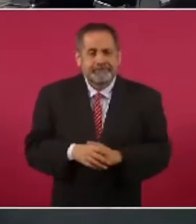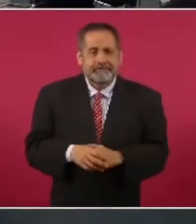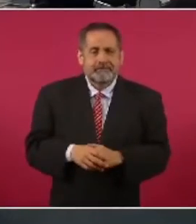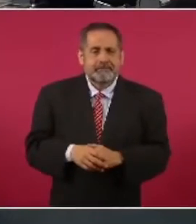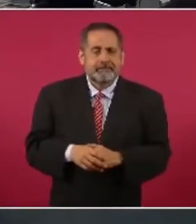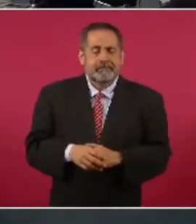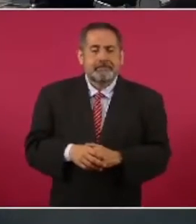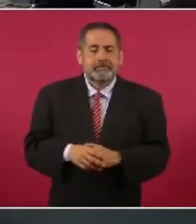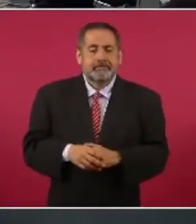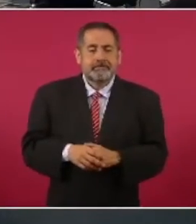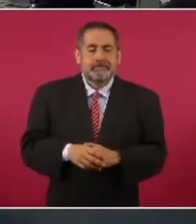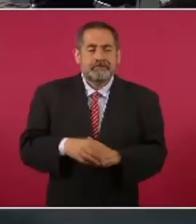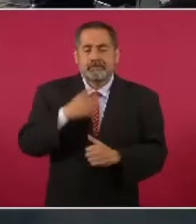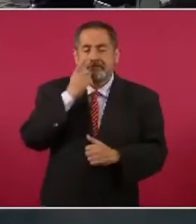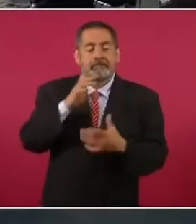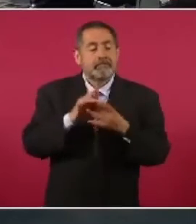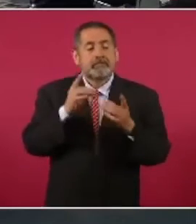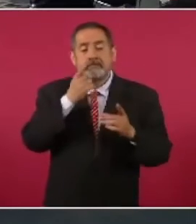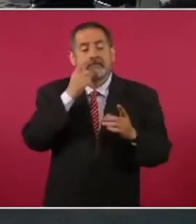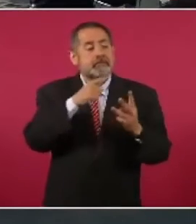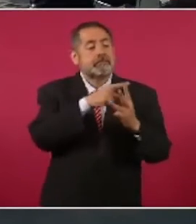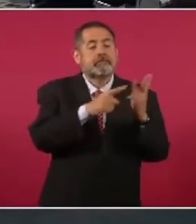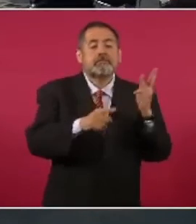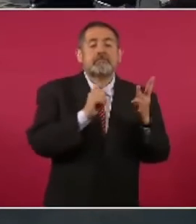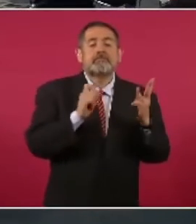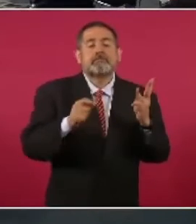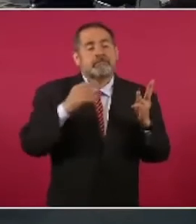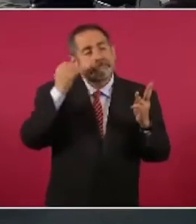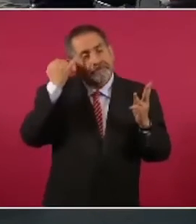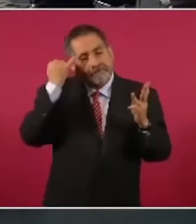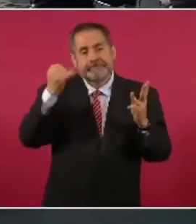eran o son